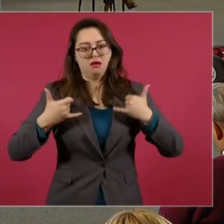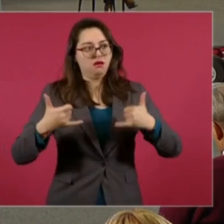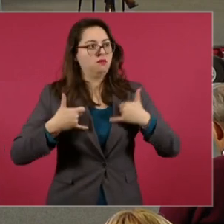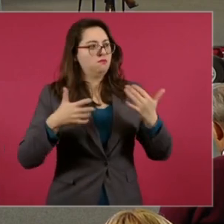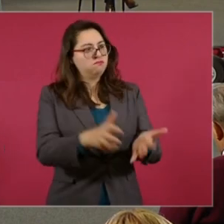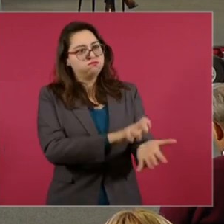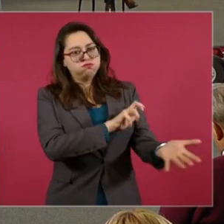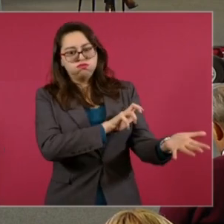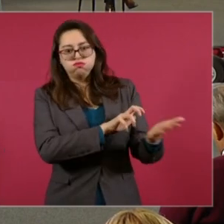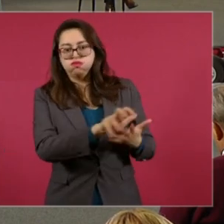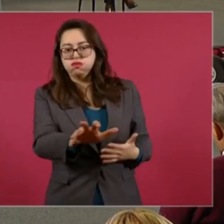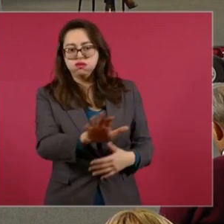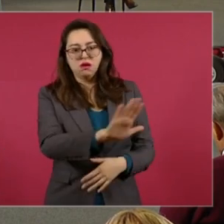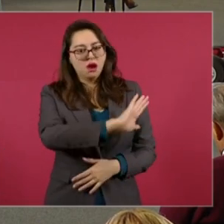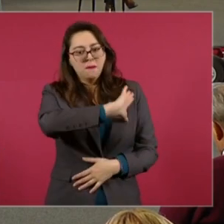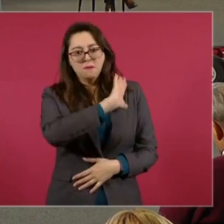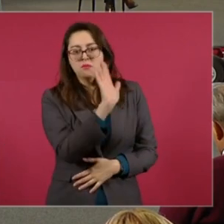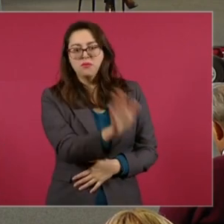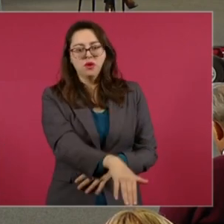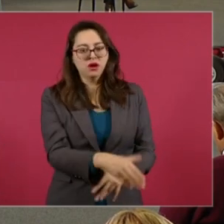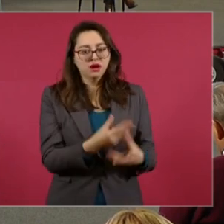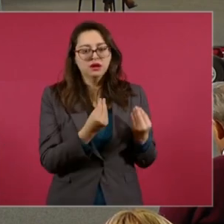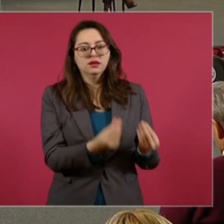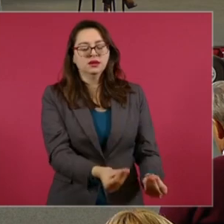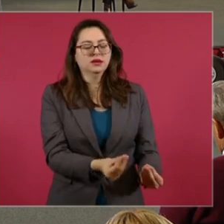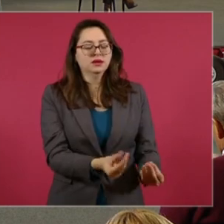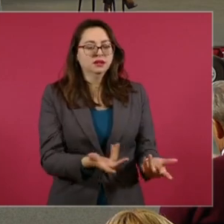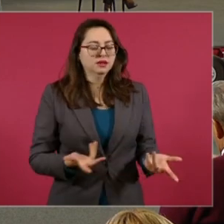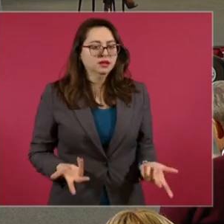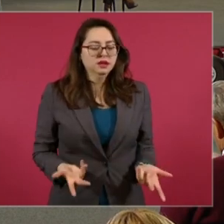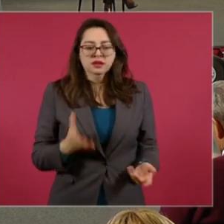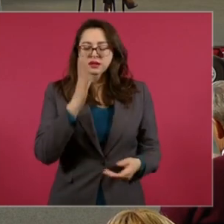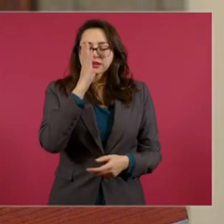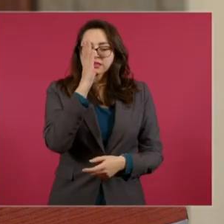consumo del fentanilo.